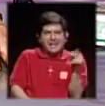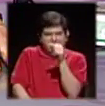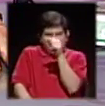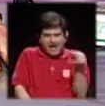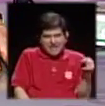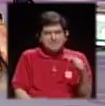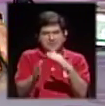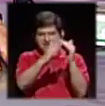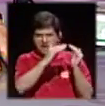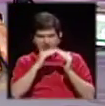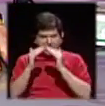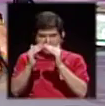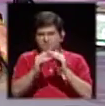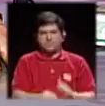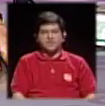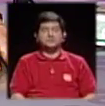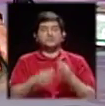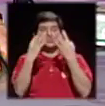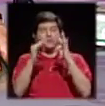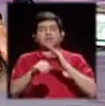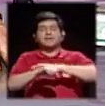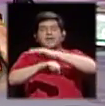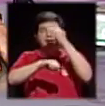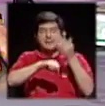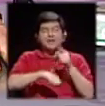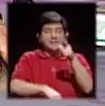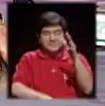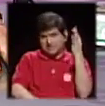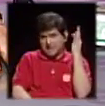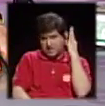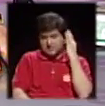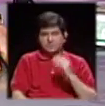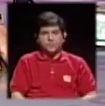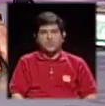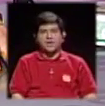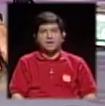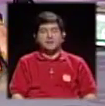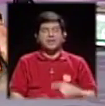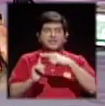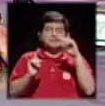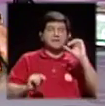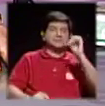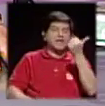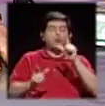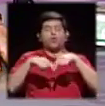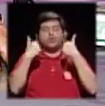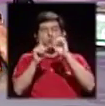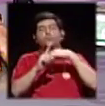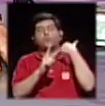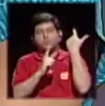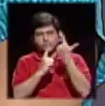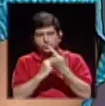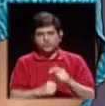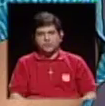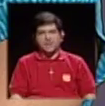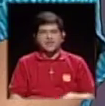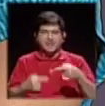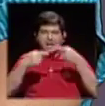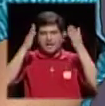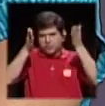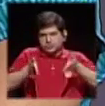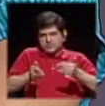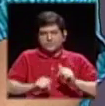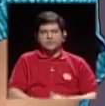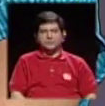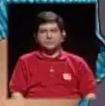una población al buscar embarazar a esas mujeres desde otro grupo social, desde el grupo social enemigo.